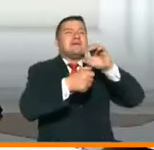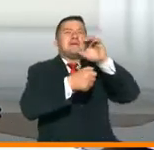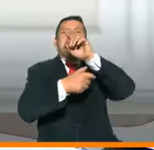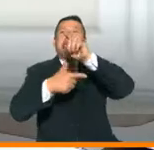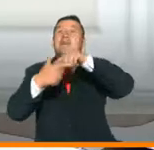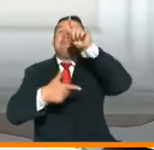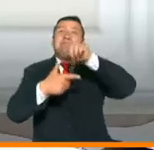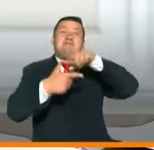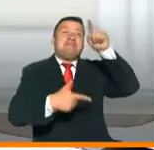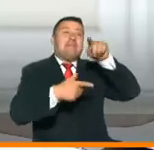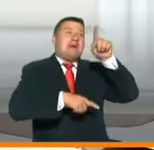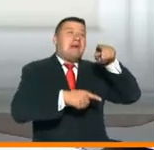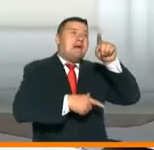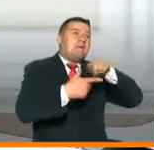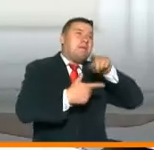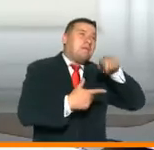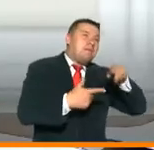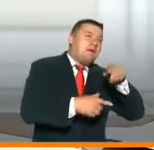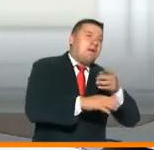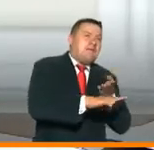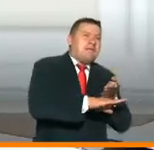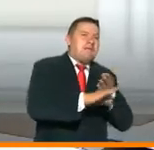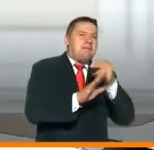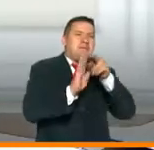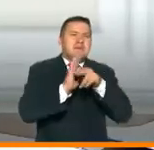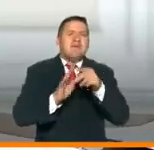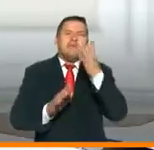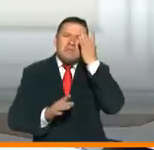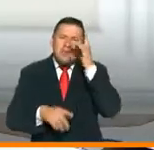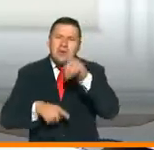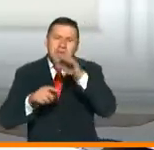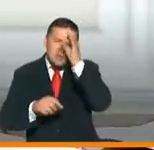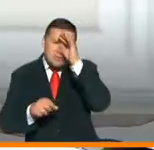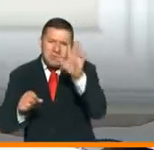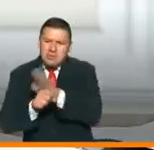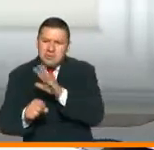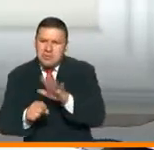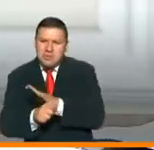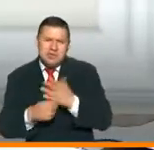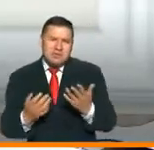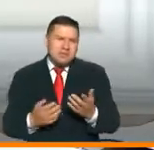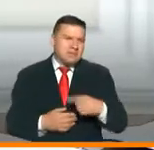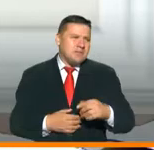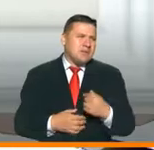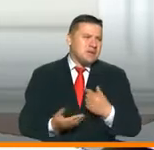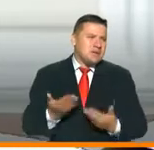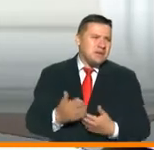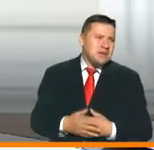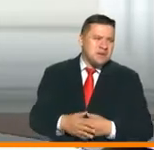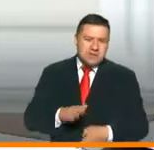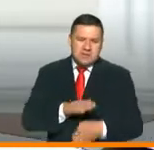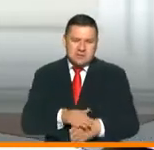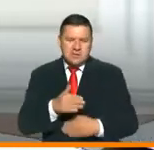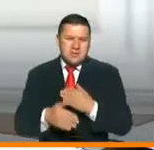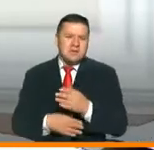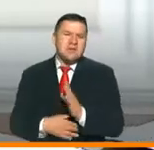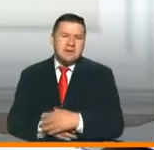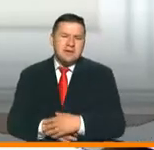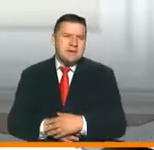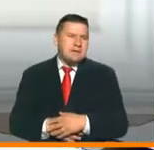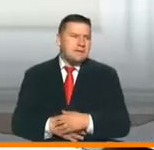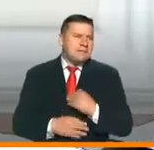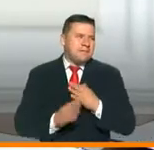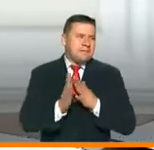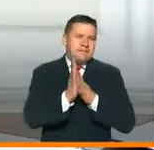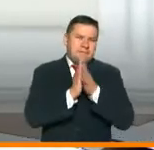donde se están evaluando tanto el tema de ocupación de UCIs como de positividad y donde tenemos la posibilidad de seguir avanzando. Solo datos